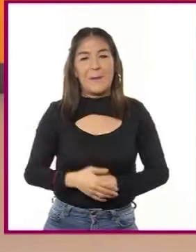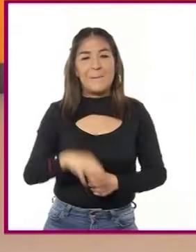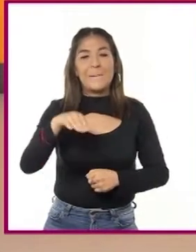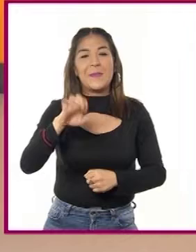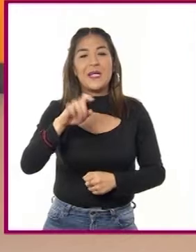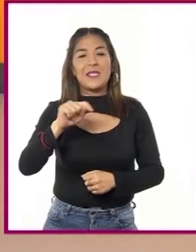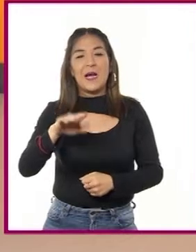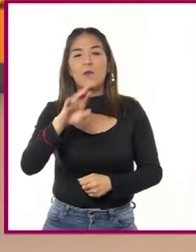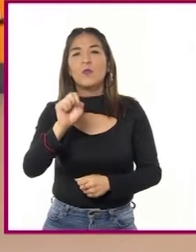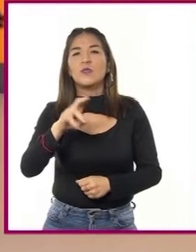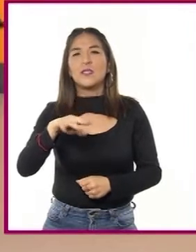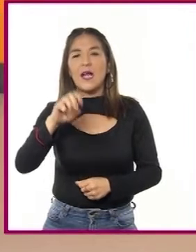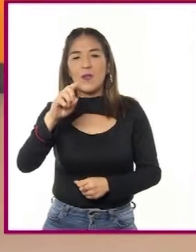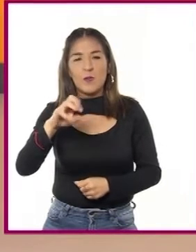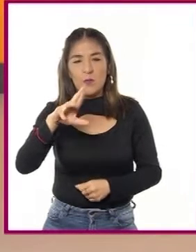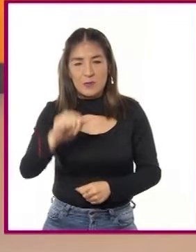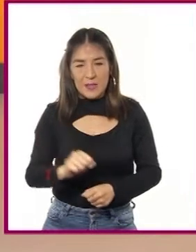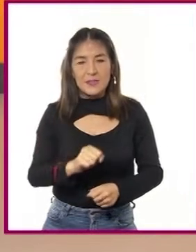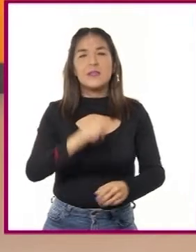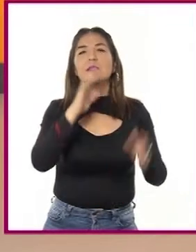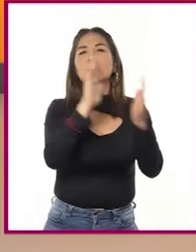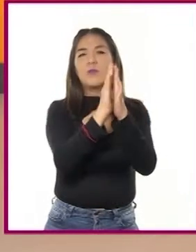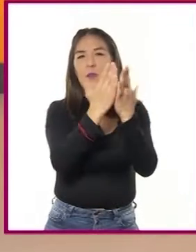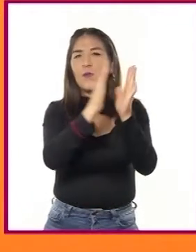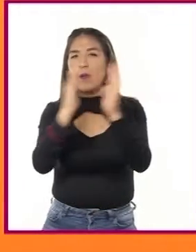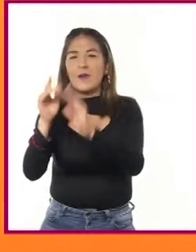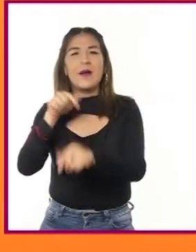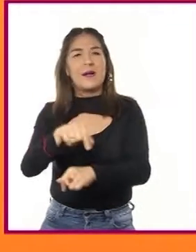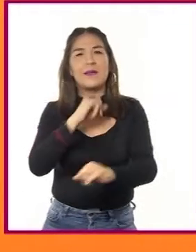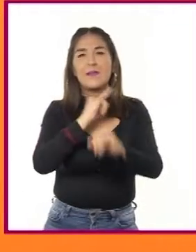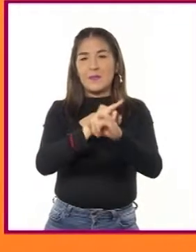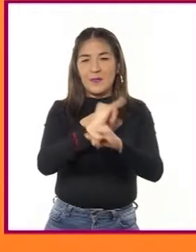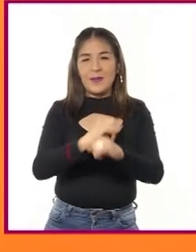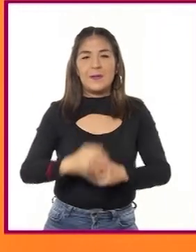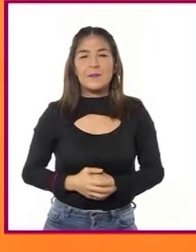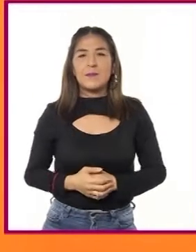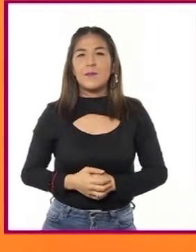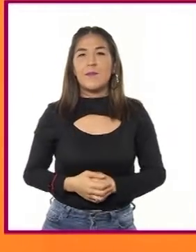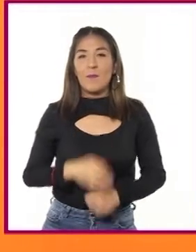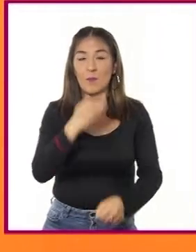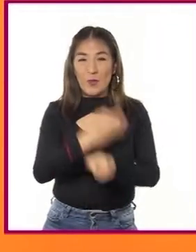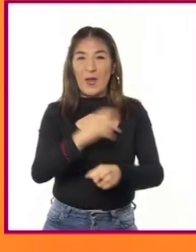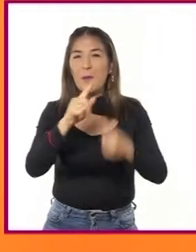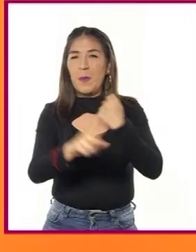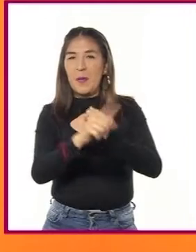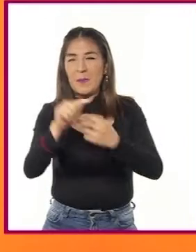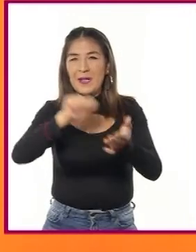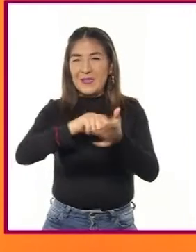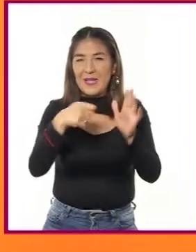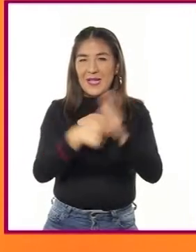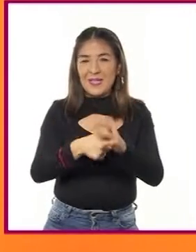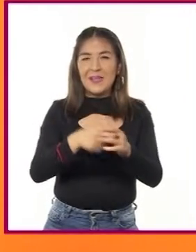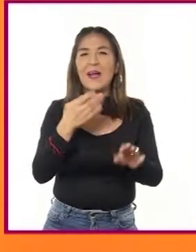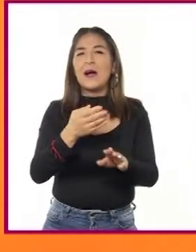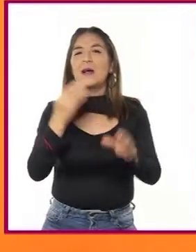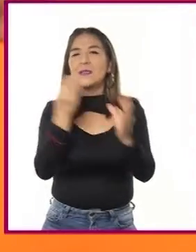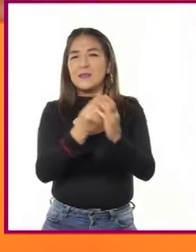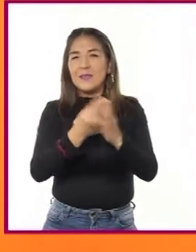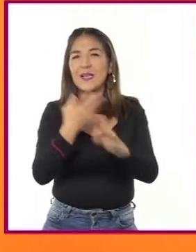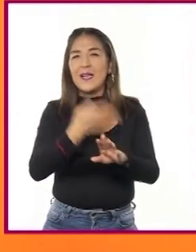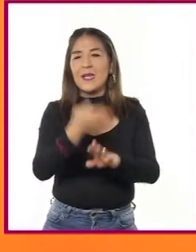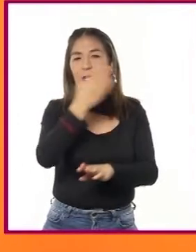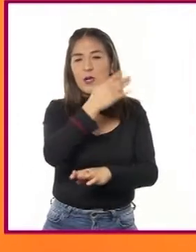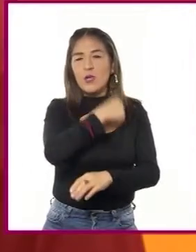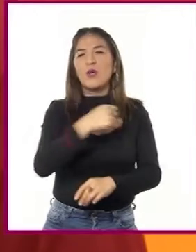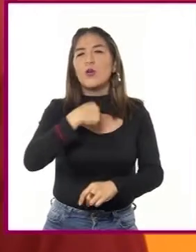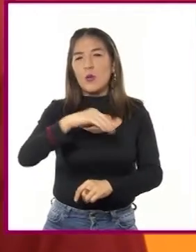metabuscadores, bibliotecas virtuales. Pensando en nuestro problema técnico planteado en sesiones anteriores,